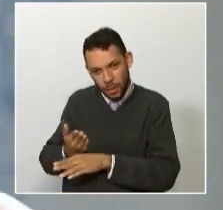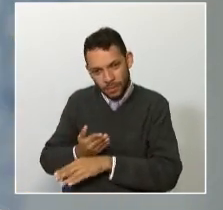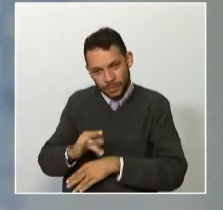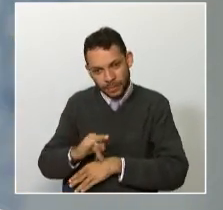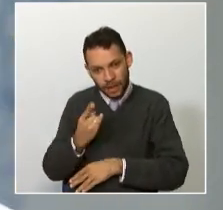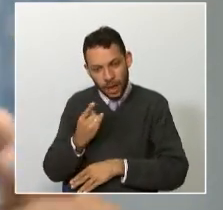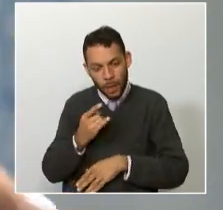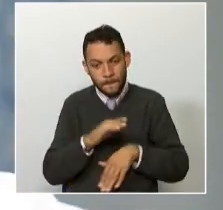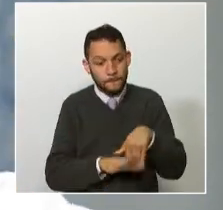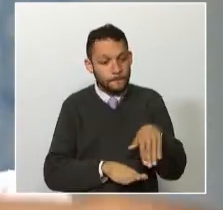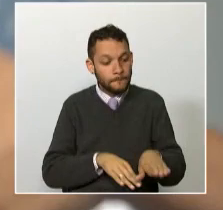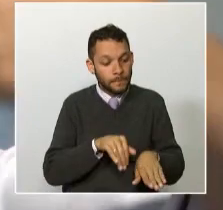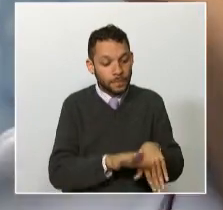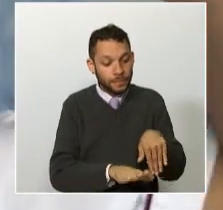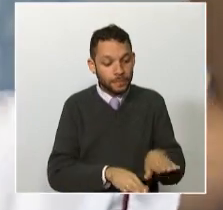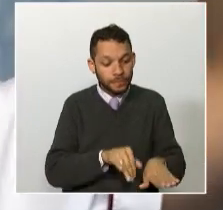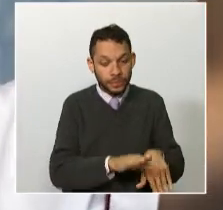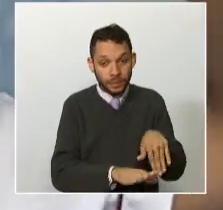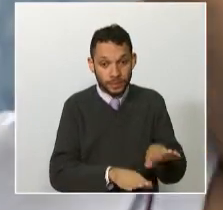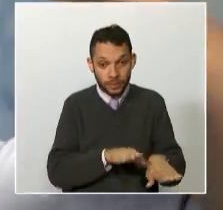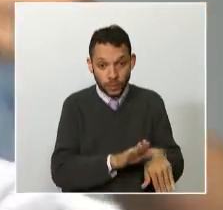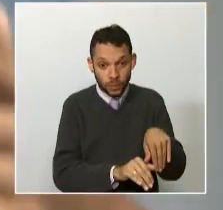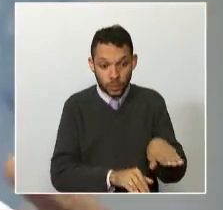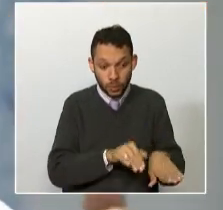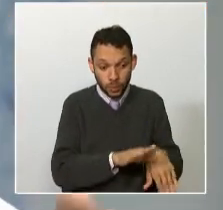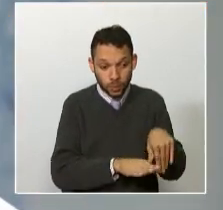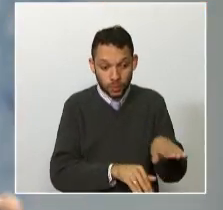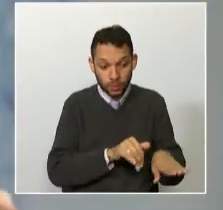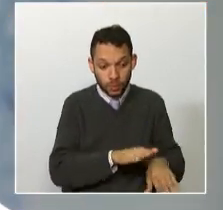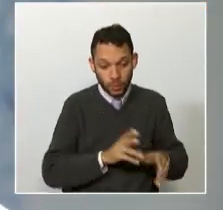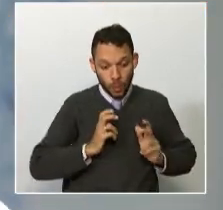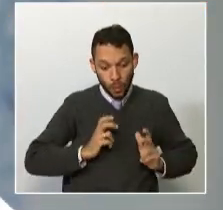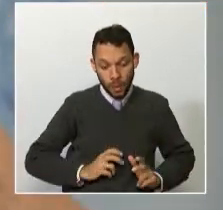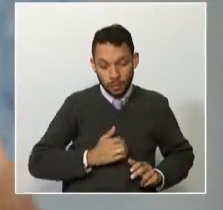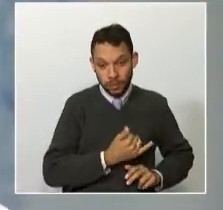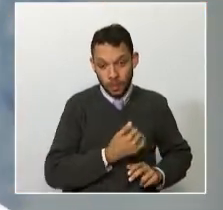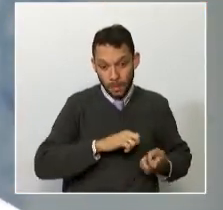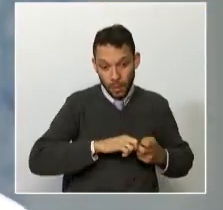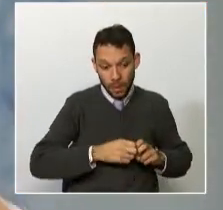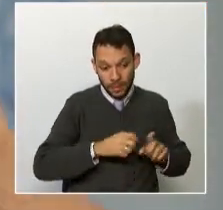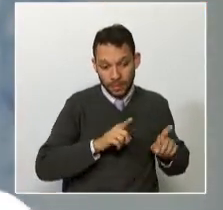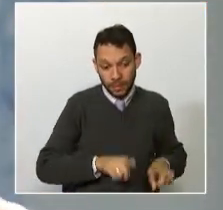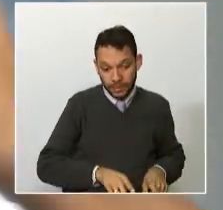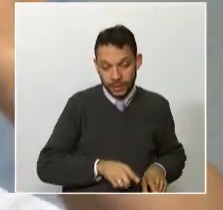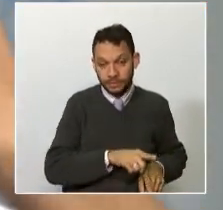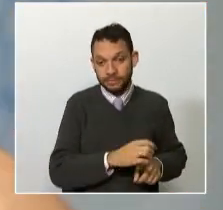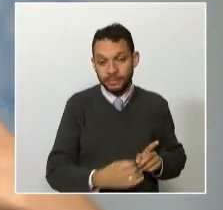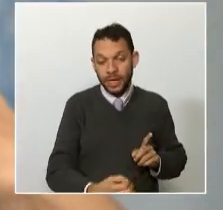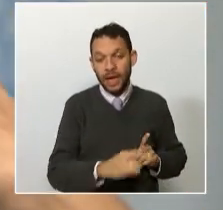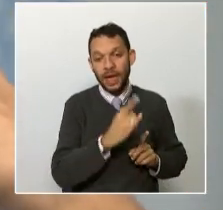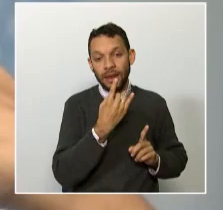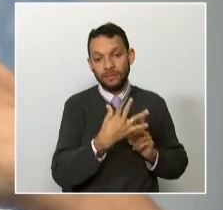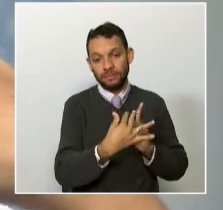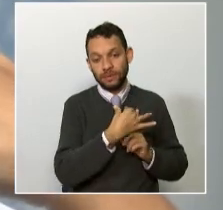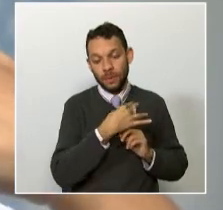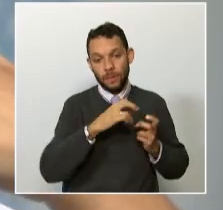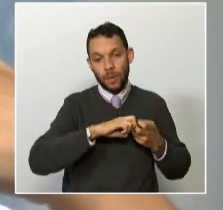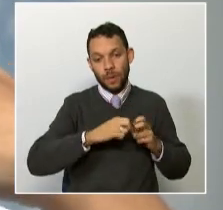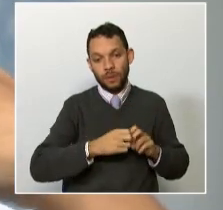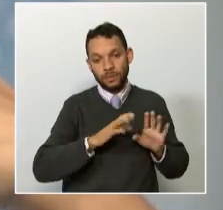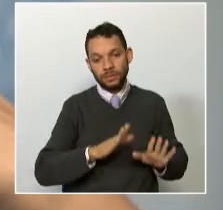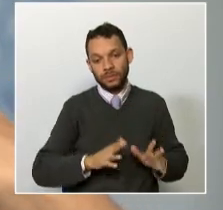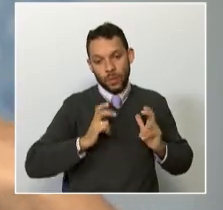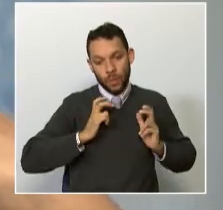en un pie, que es la cadena ascendente ya muscular que nosotros tenemos, también nos puede provocar problemas a nivel